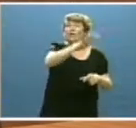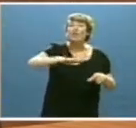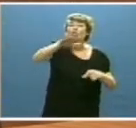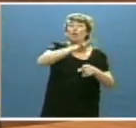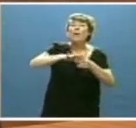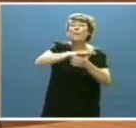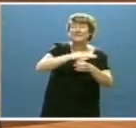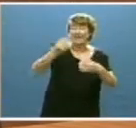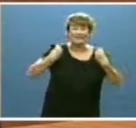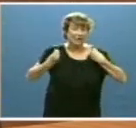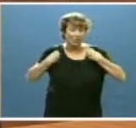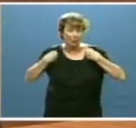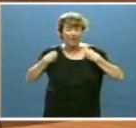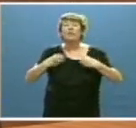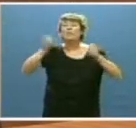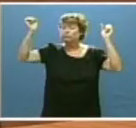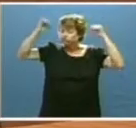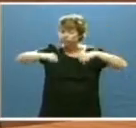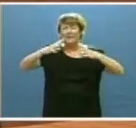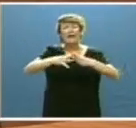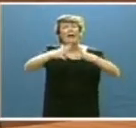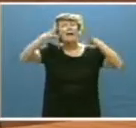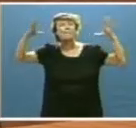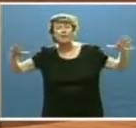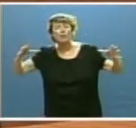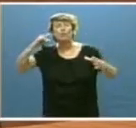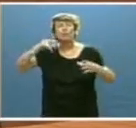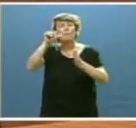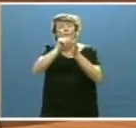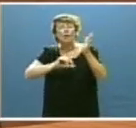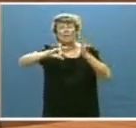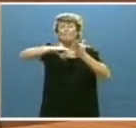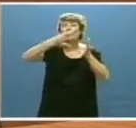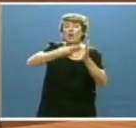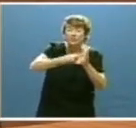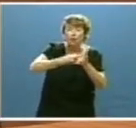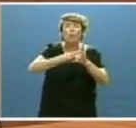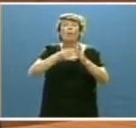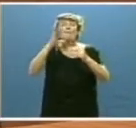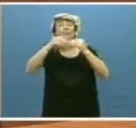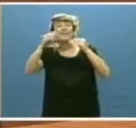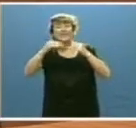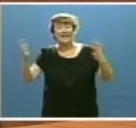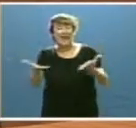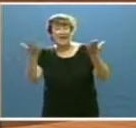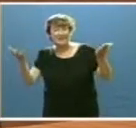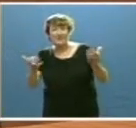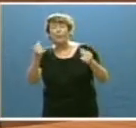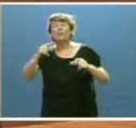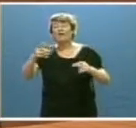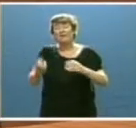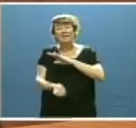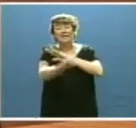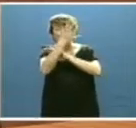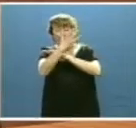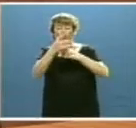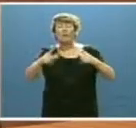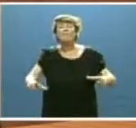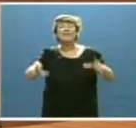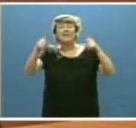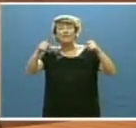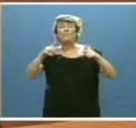consolidación y ampliación del programa proyecto paciente activo y la creación de la plataforma de la plataforma fácil